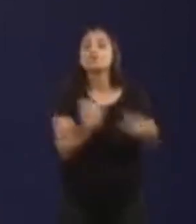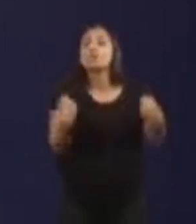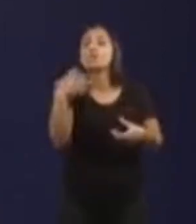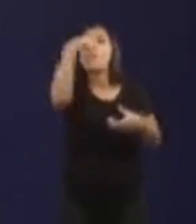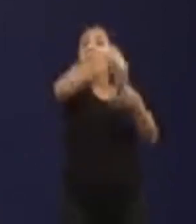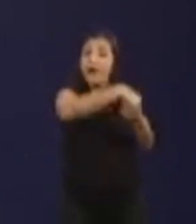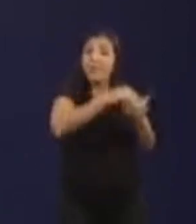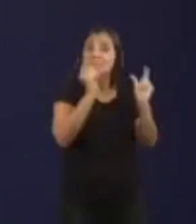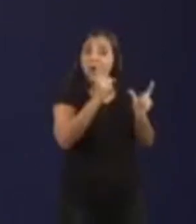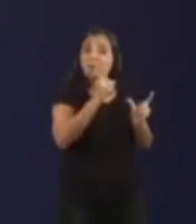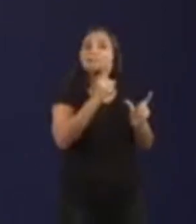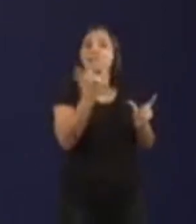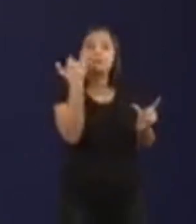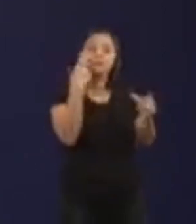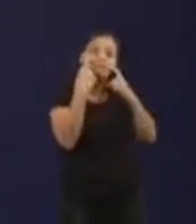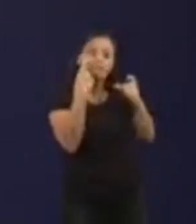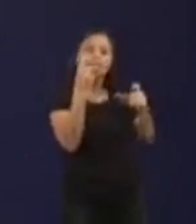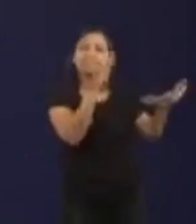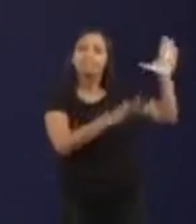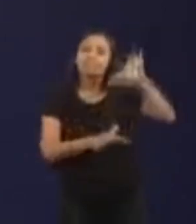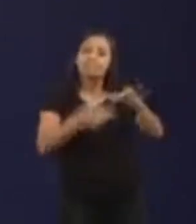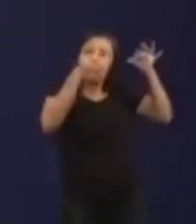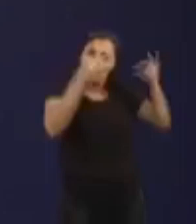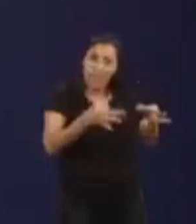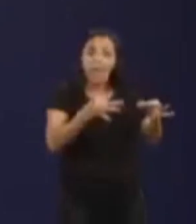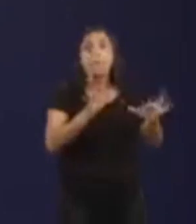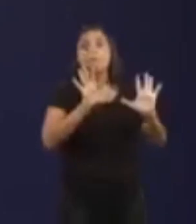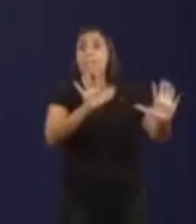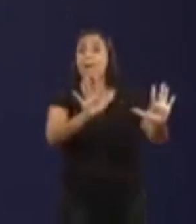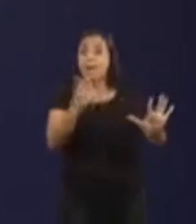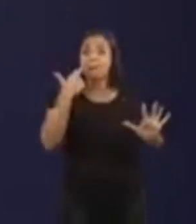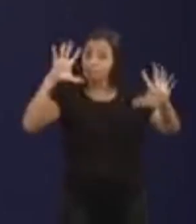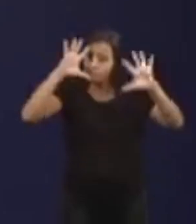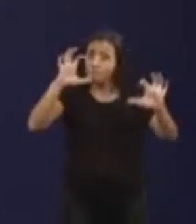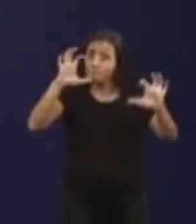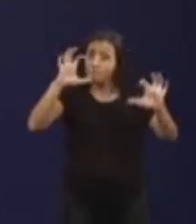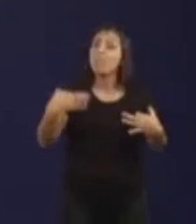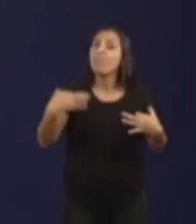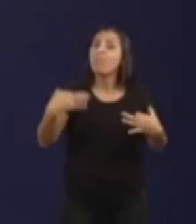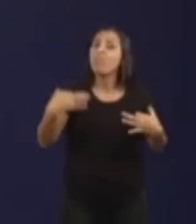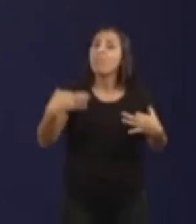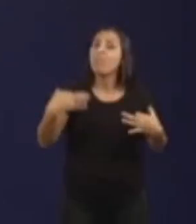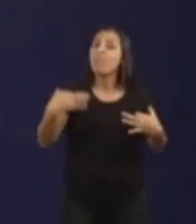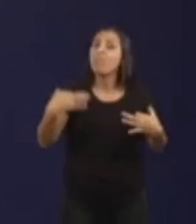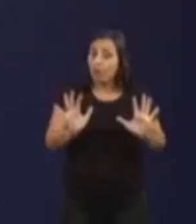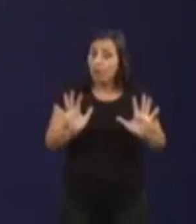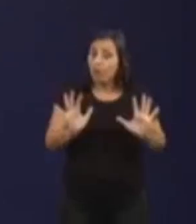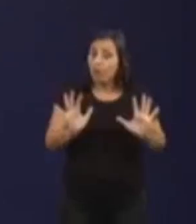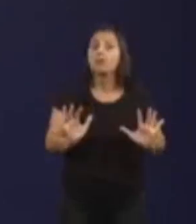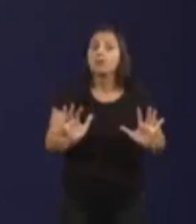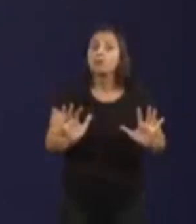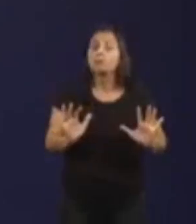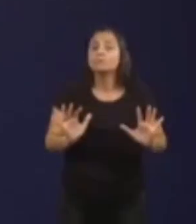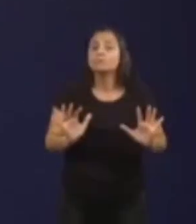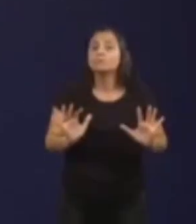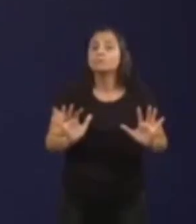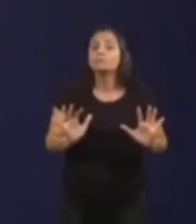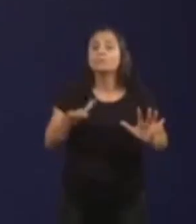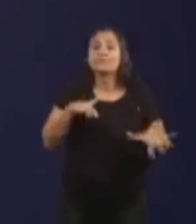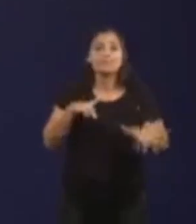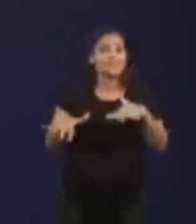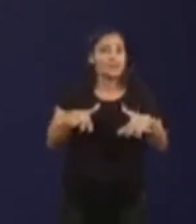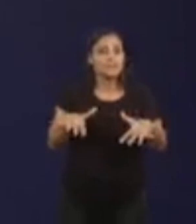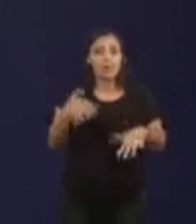pero siempre teniendo en cuenta Por supuesto lo sensible y la eh la la la celeridad que